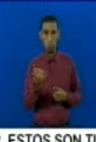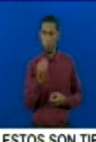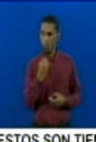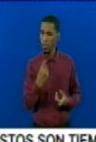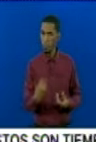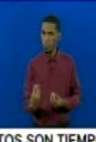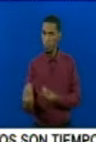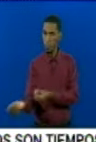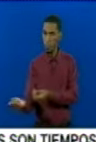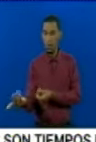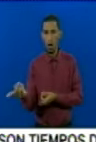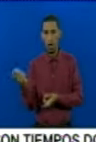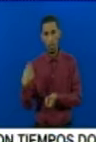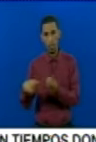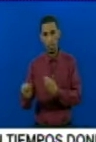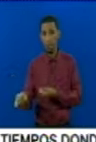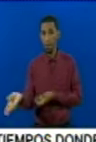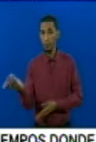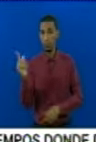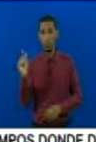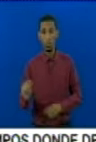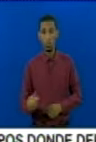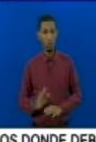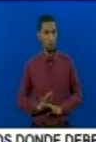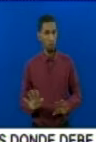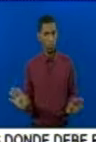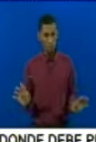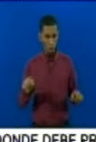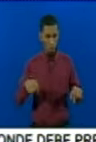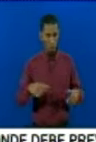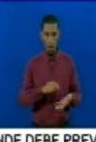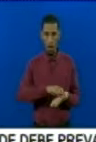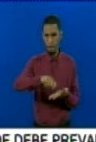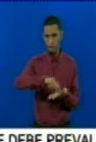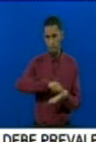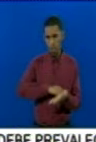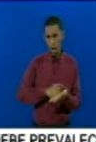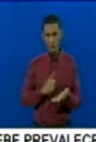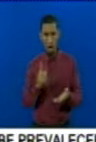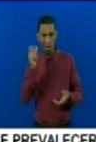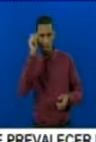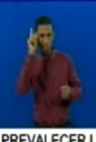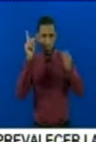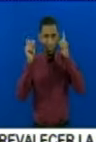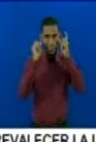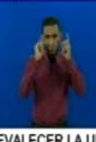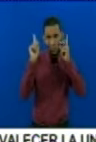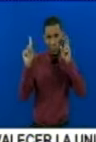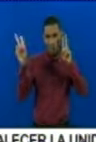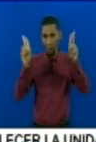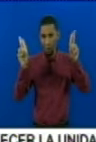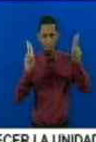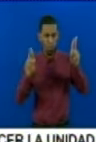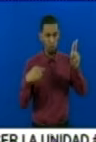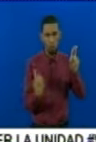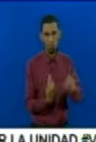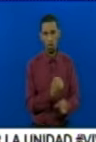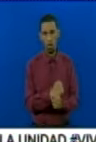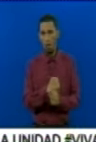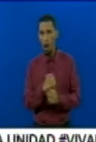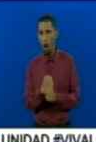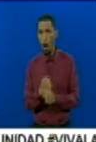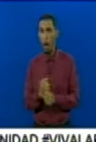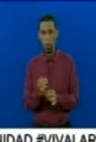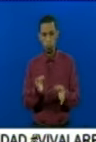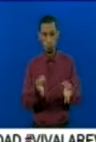todo resuelto y todos los fenómenos organizativos están resueltos. Hemos estado trabajando insistentemente con